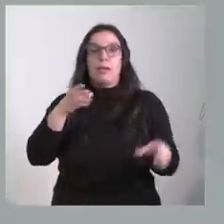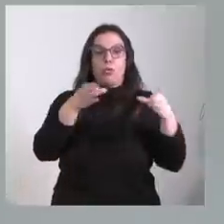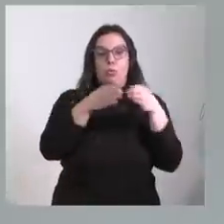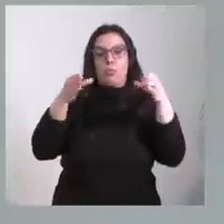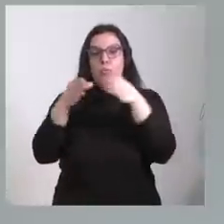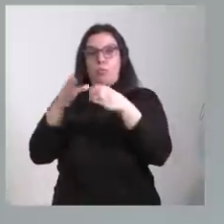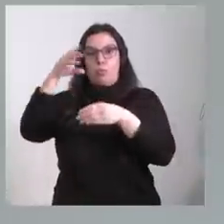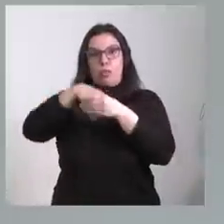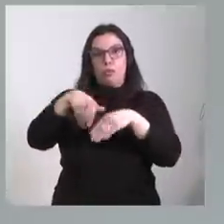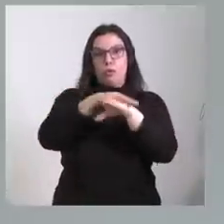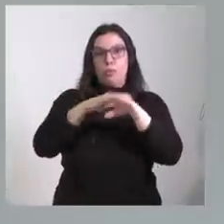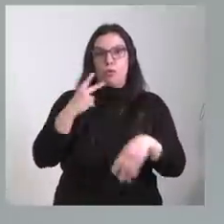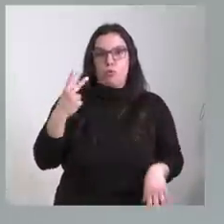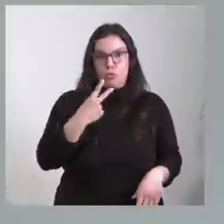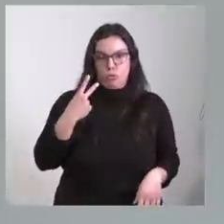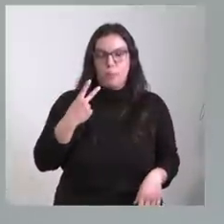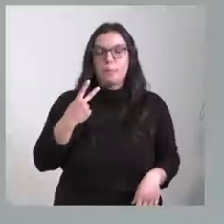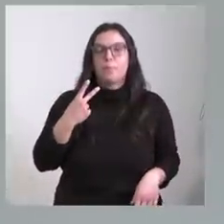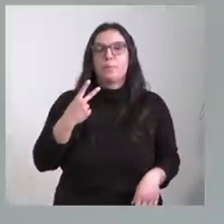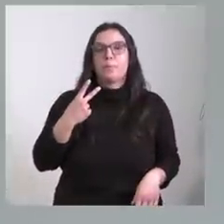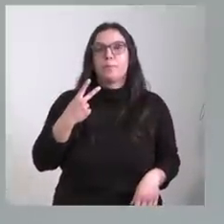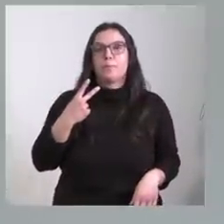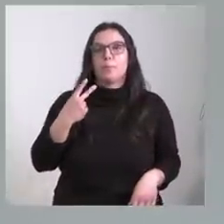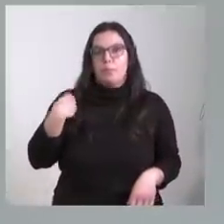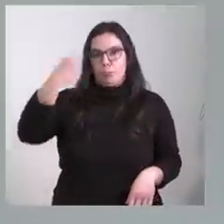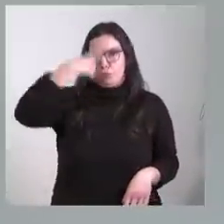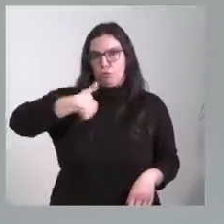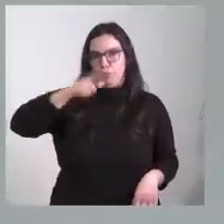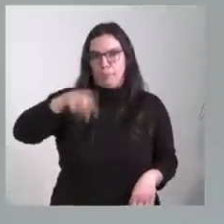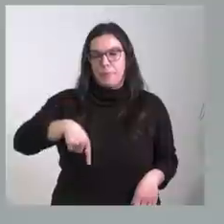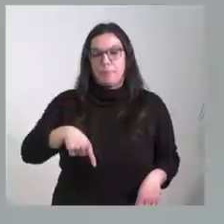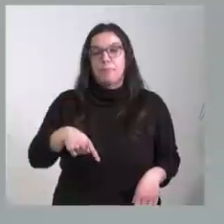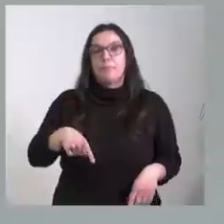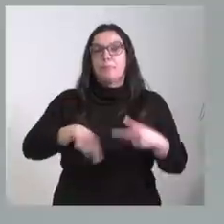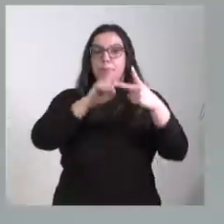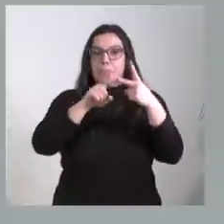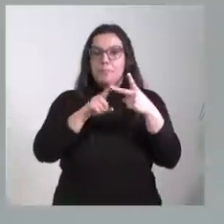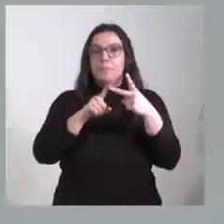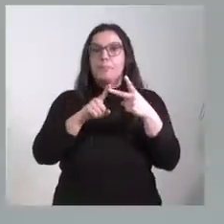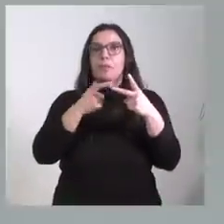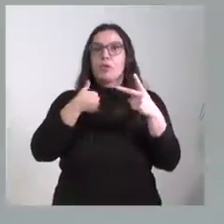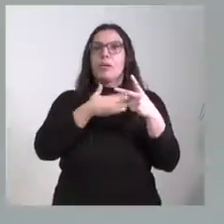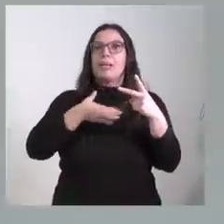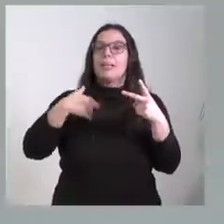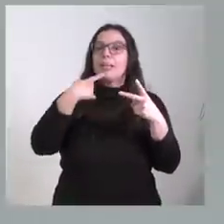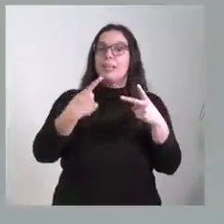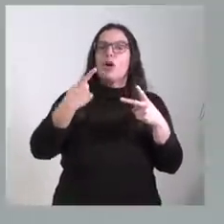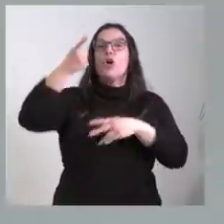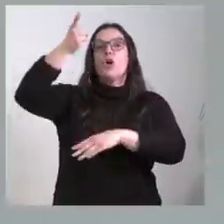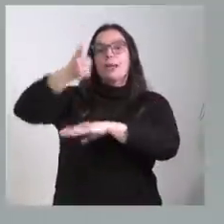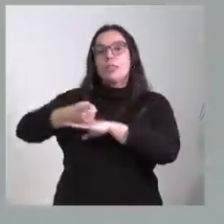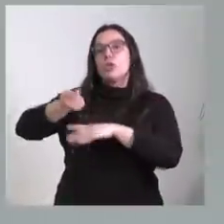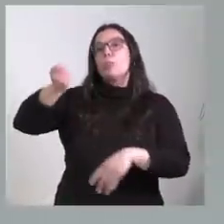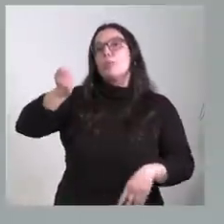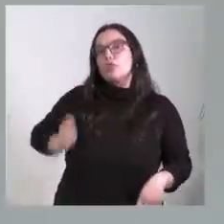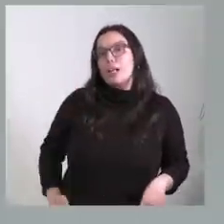que formamos parte del gobierno incluido yo mismo respecto a la segunda yo lo que quería decir es que lo que es obligatorio para Los